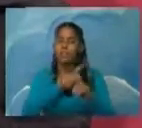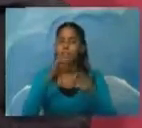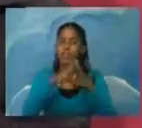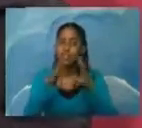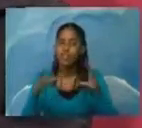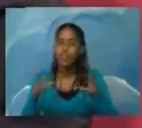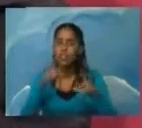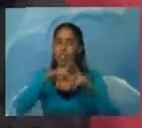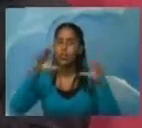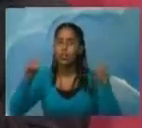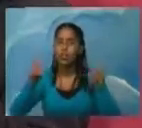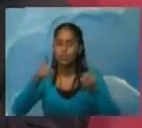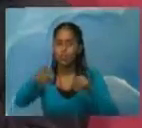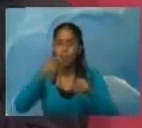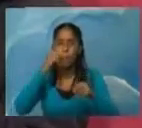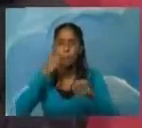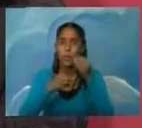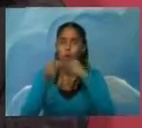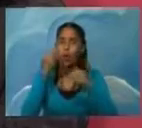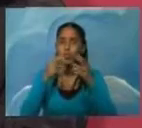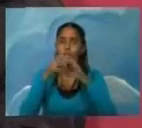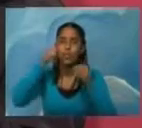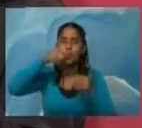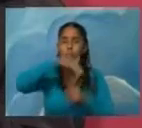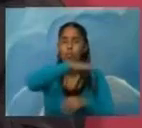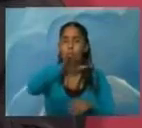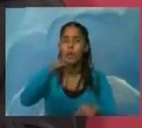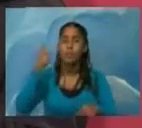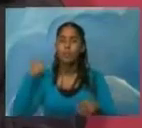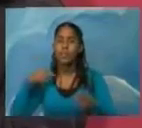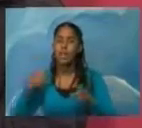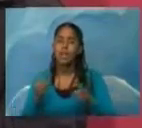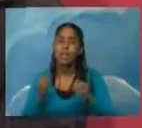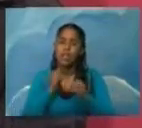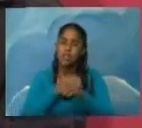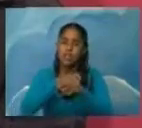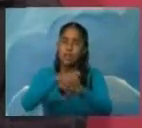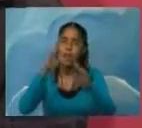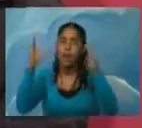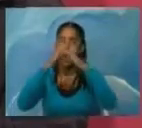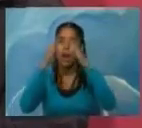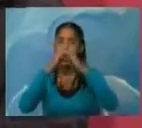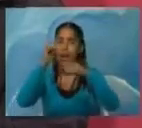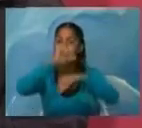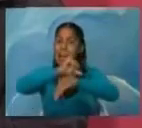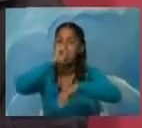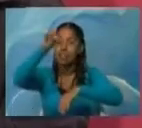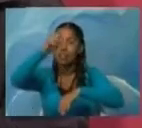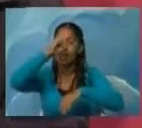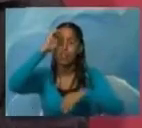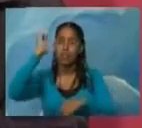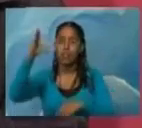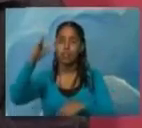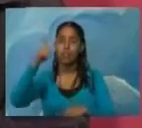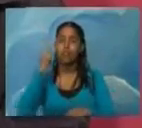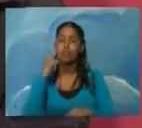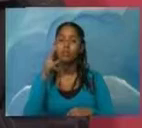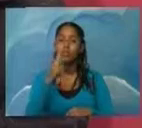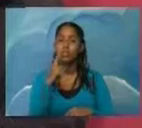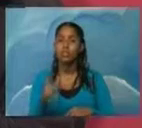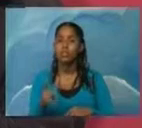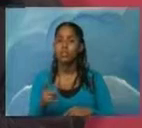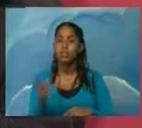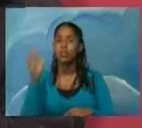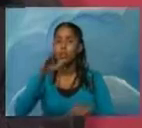de los granos, del producto que el pueblo tenía que llevar a la casa del Señor. Él está hablando, si viviese